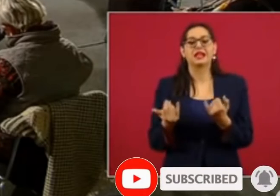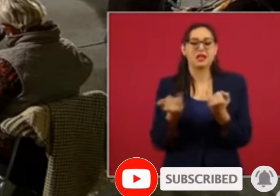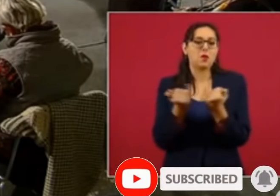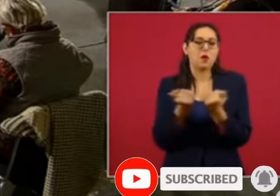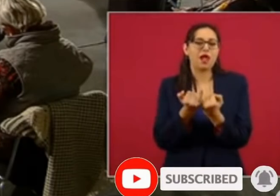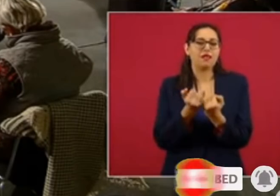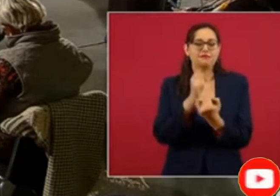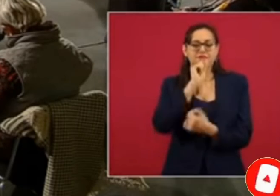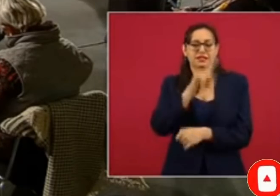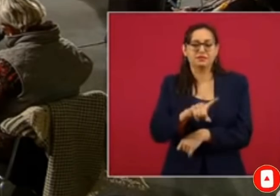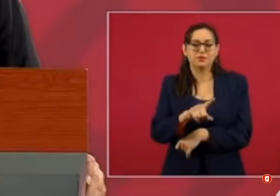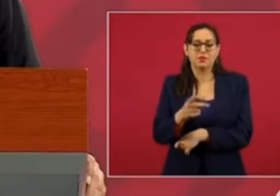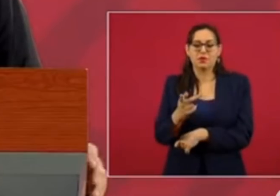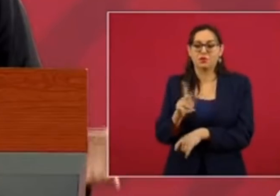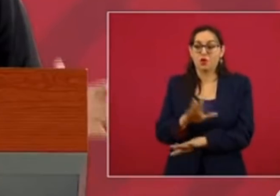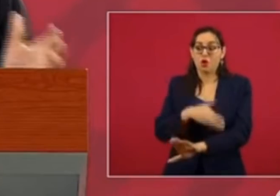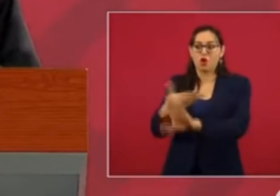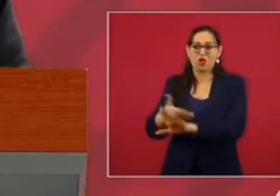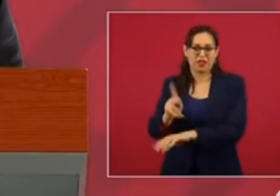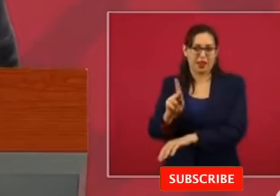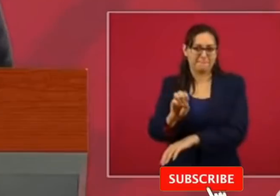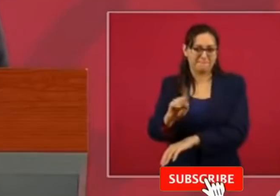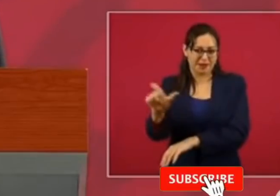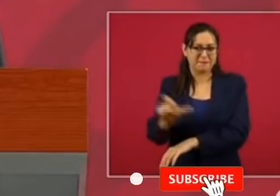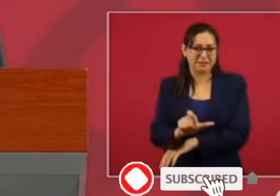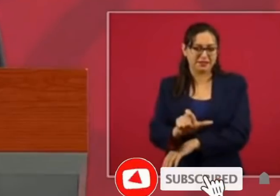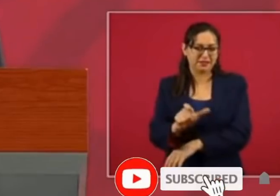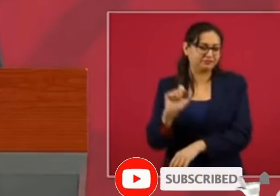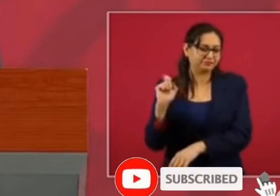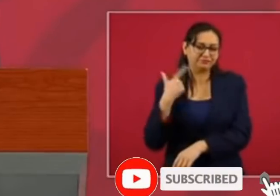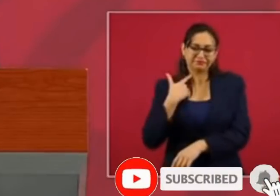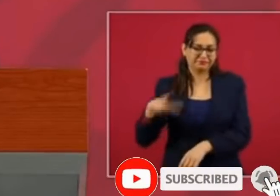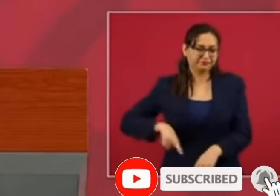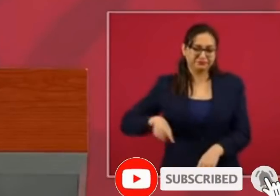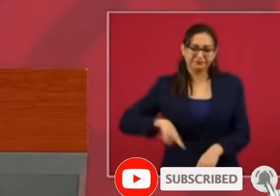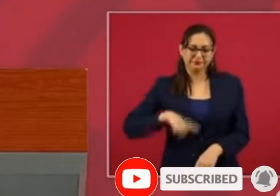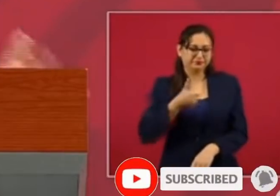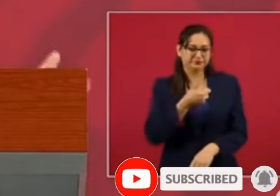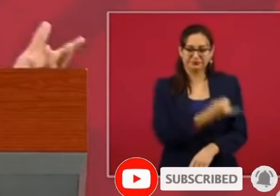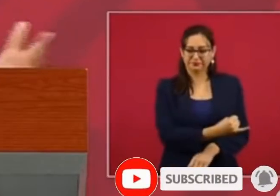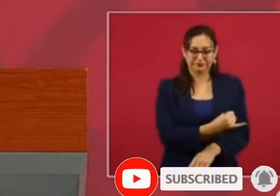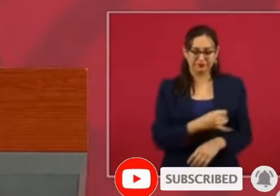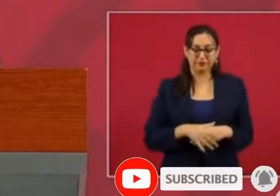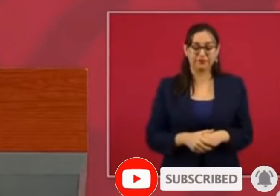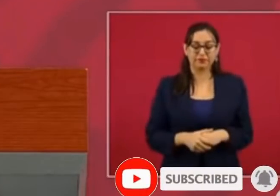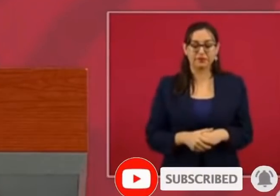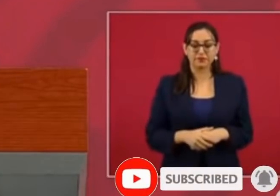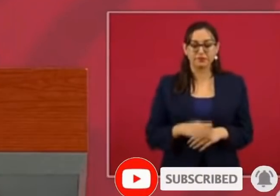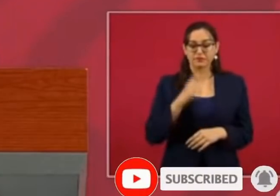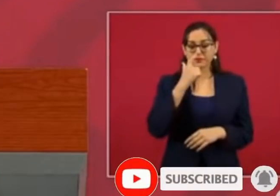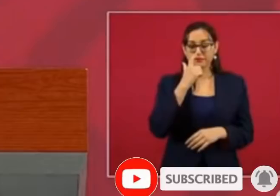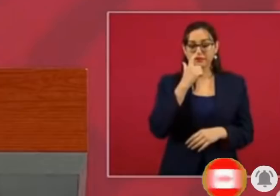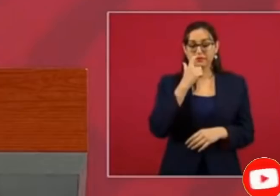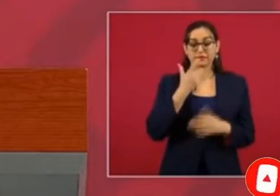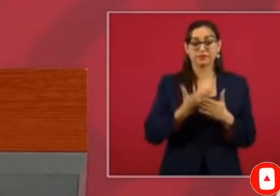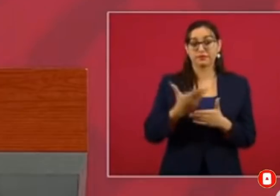Pemex. En ese tiempo, el asesor económico de